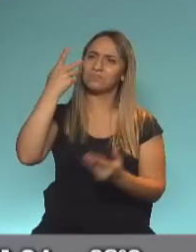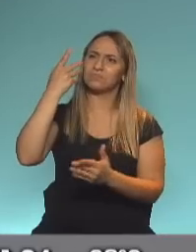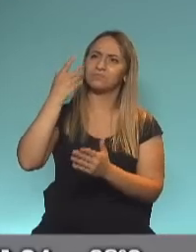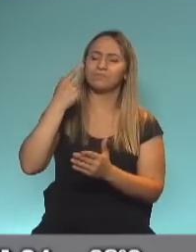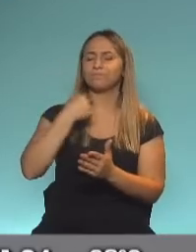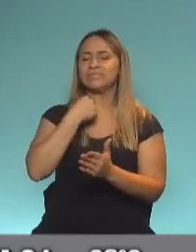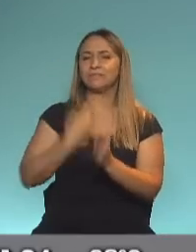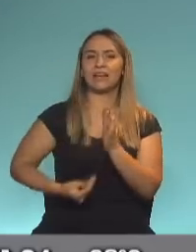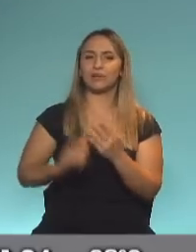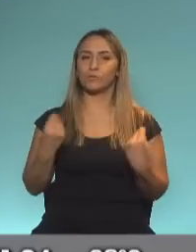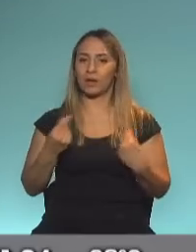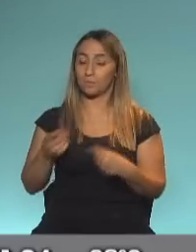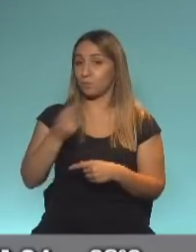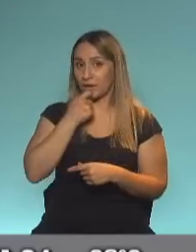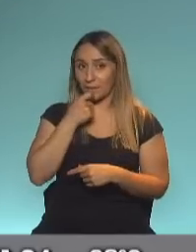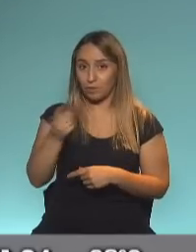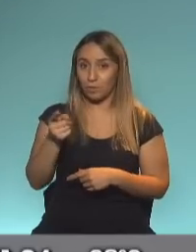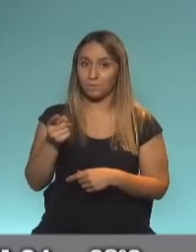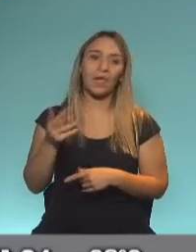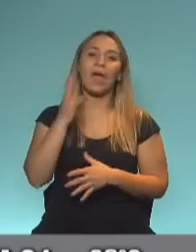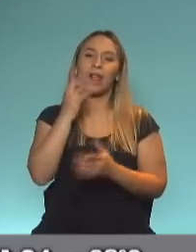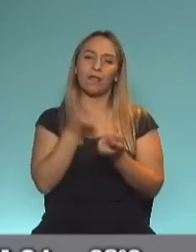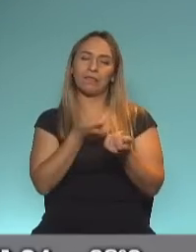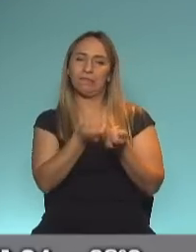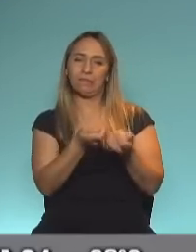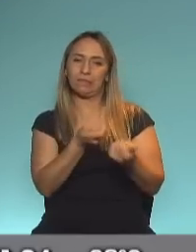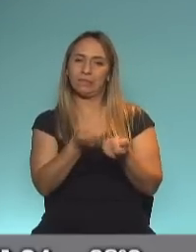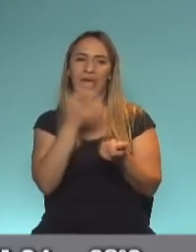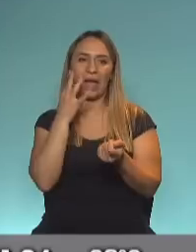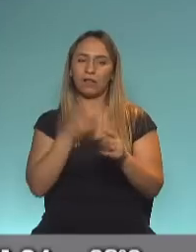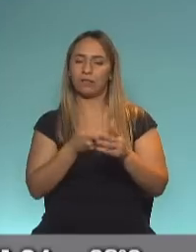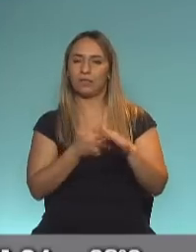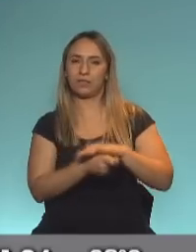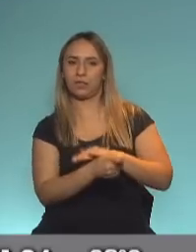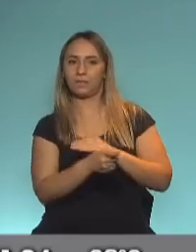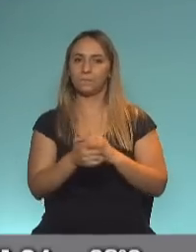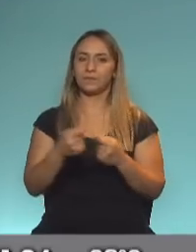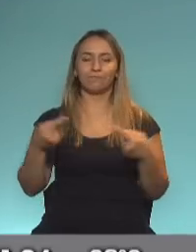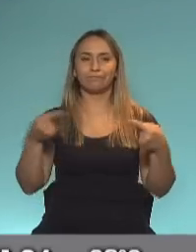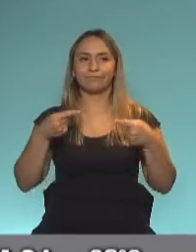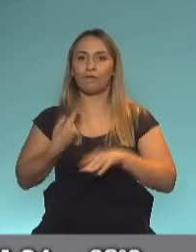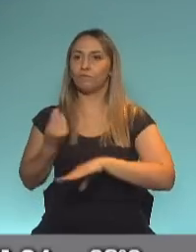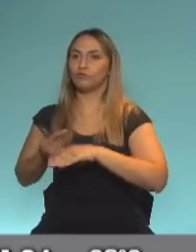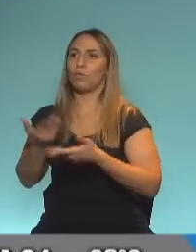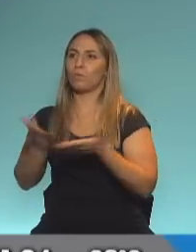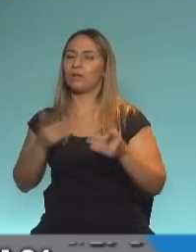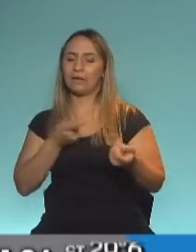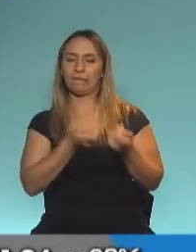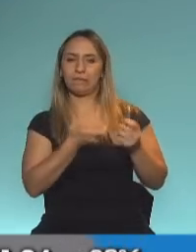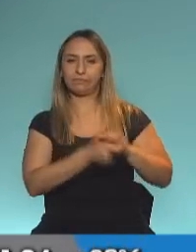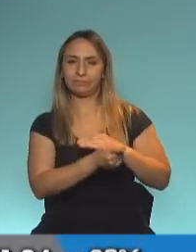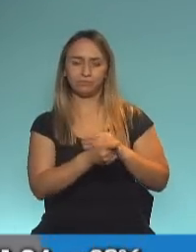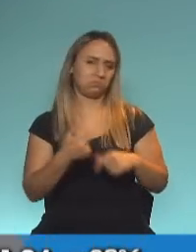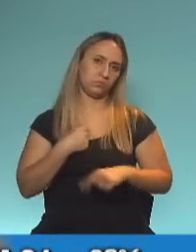por ejemplo, que alguna negociación suya fue incompatible con la función pública? De